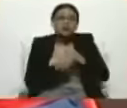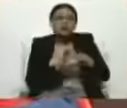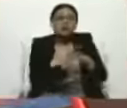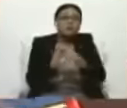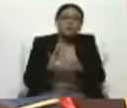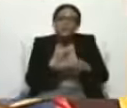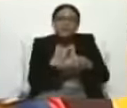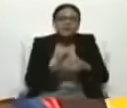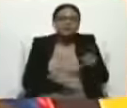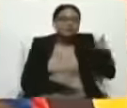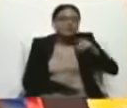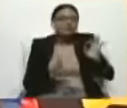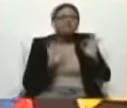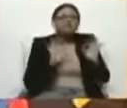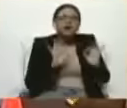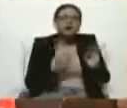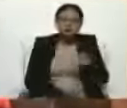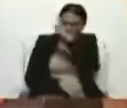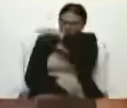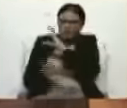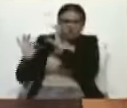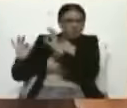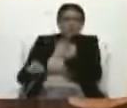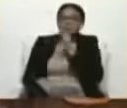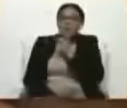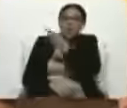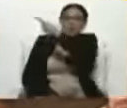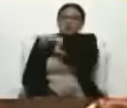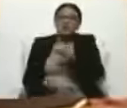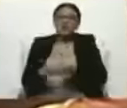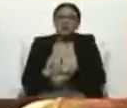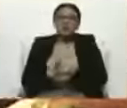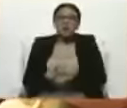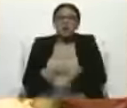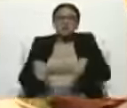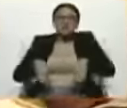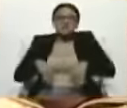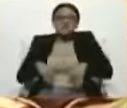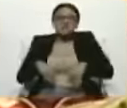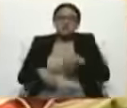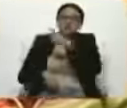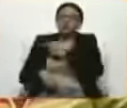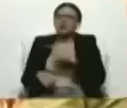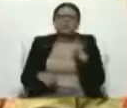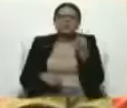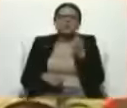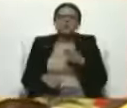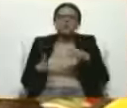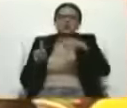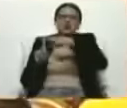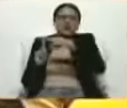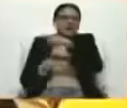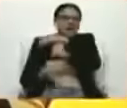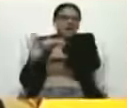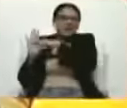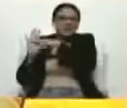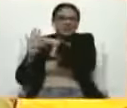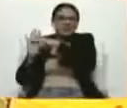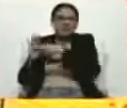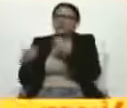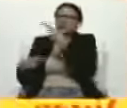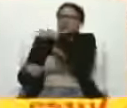Ahí se están matando por los comandos de campaña. Nosotros tenemos nuestro comando de campaña listo, operando.